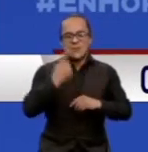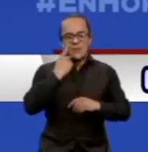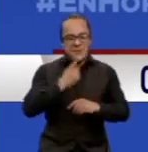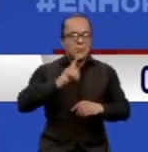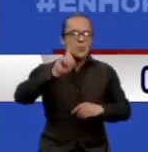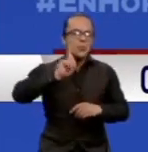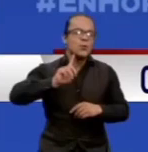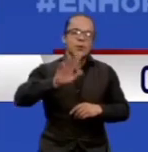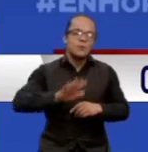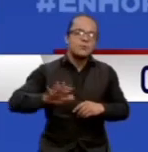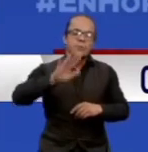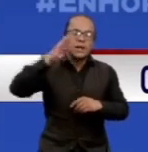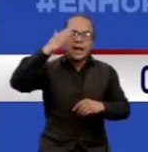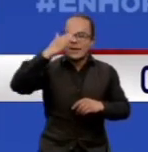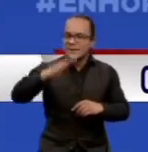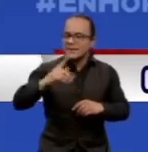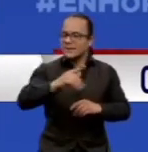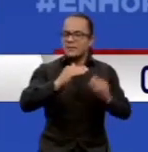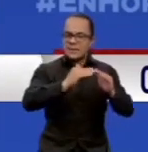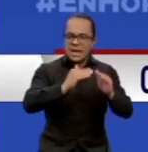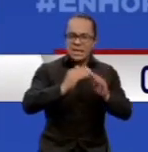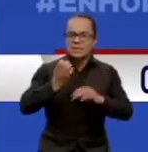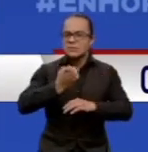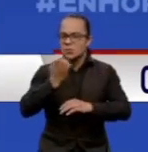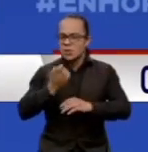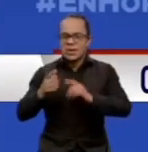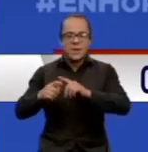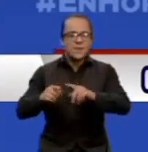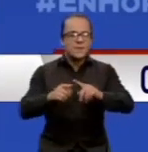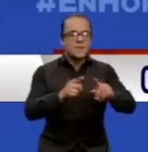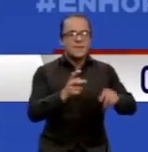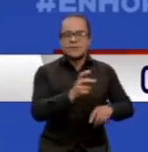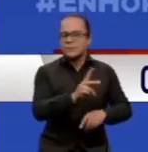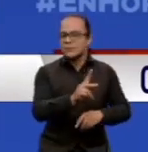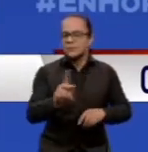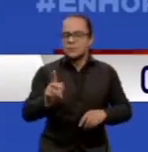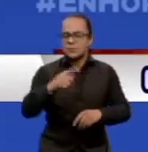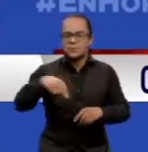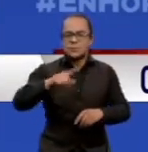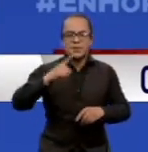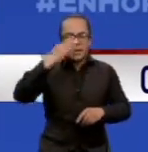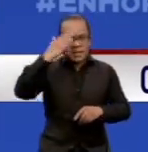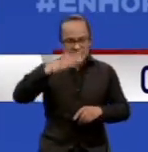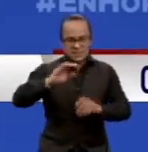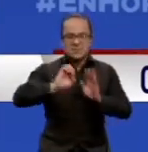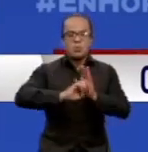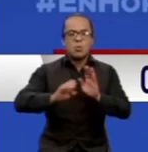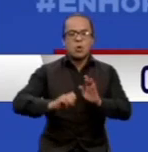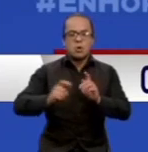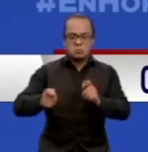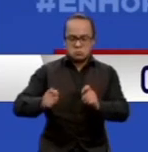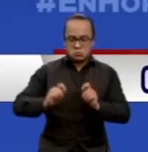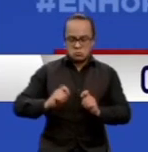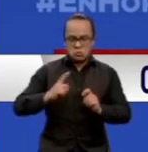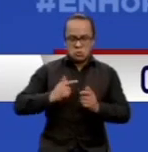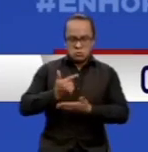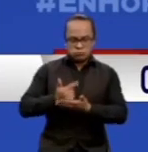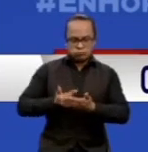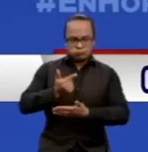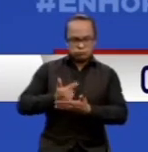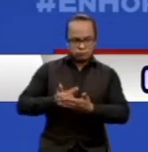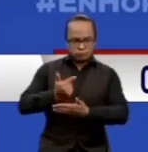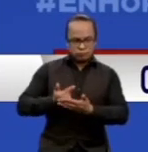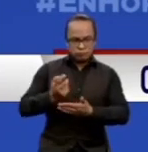en casa, que están en la escuela, donde estén, que si nosotros estamos a cargo de, por ejemplo, administrar